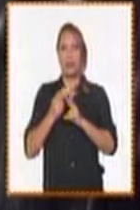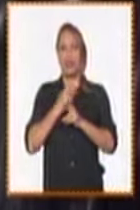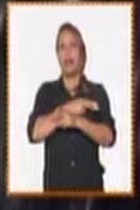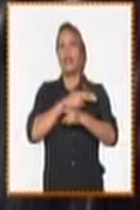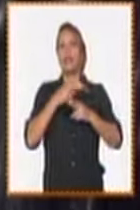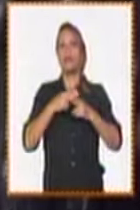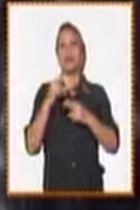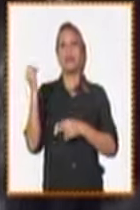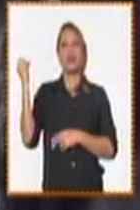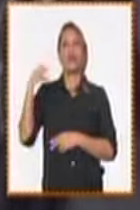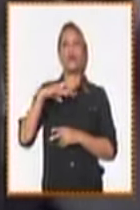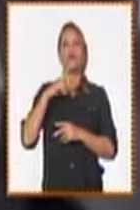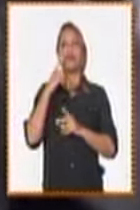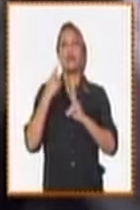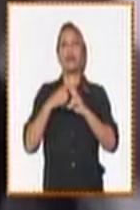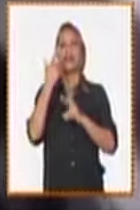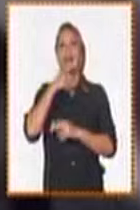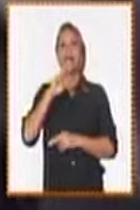Luz de Yara.